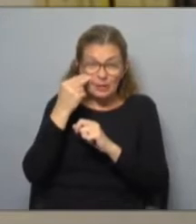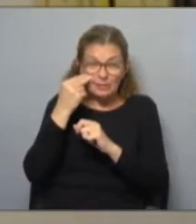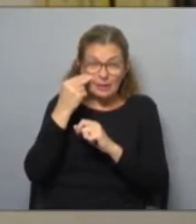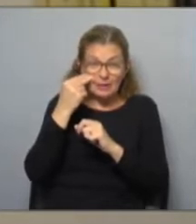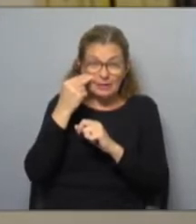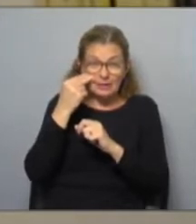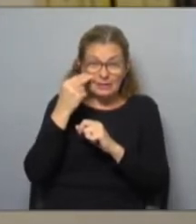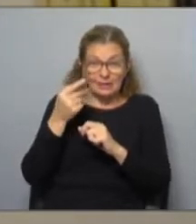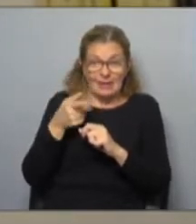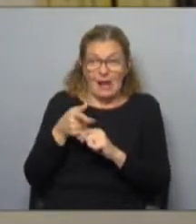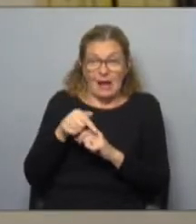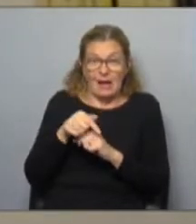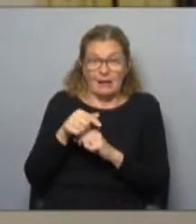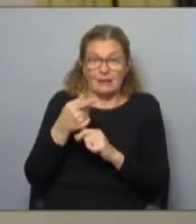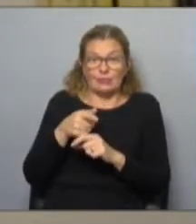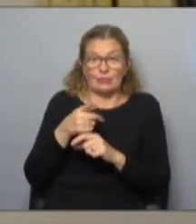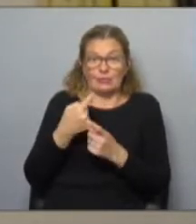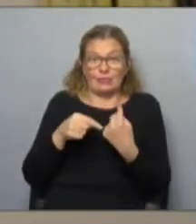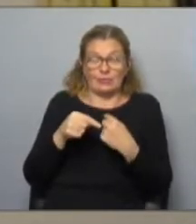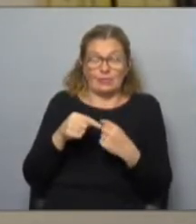especies exóticas por eso.